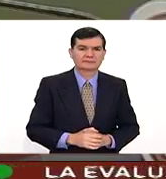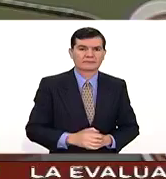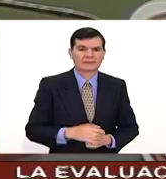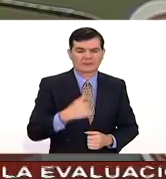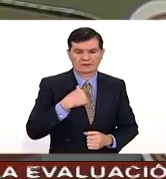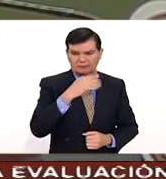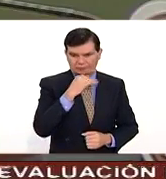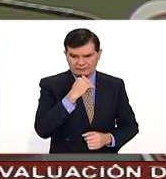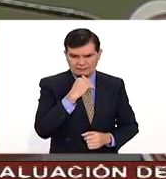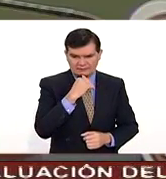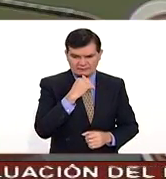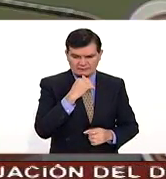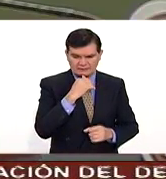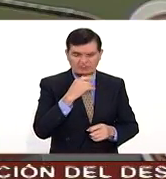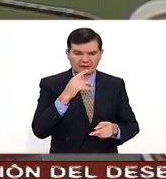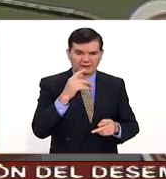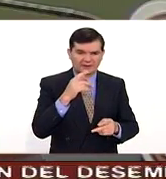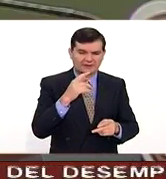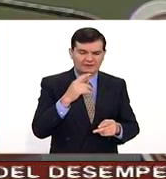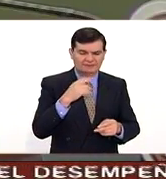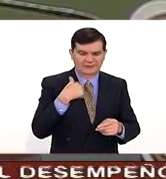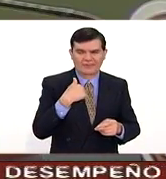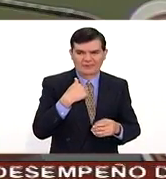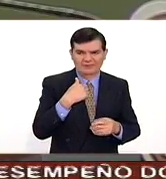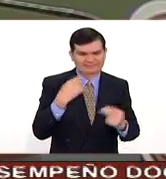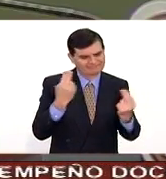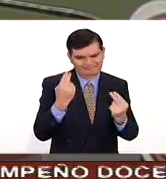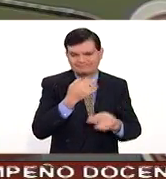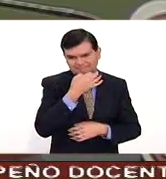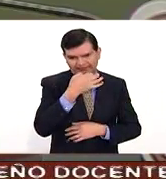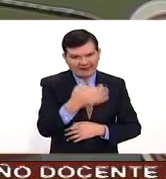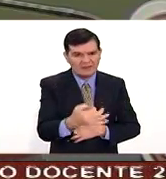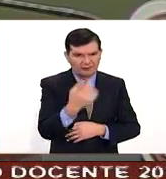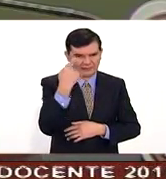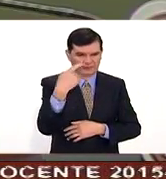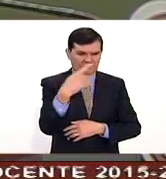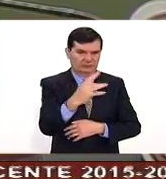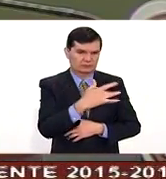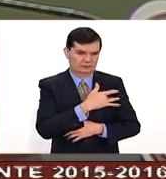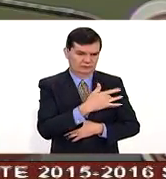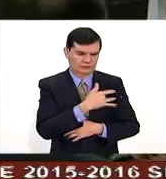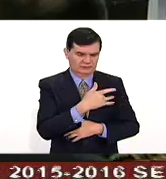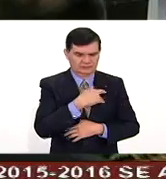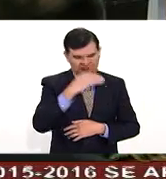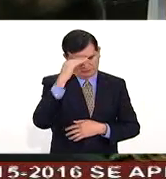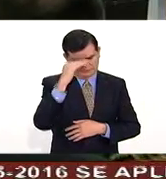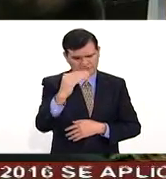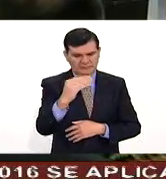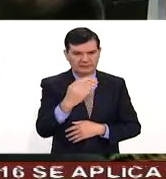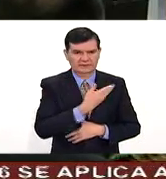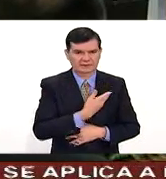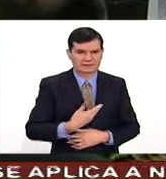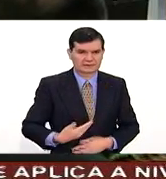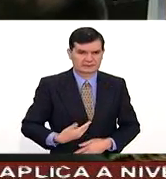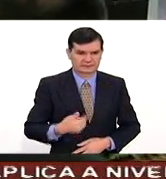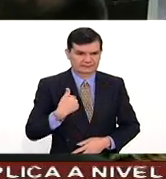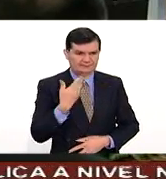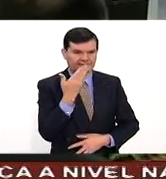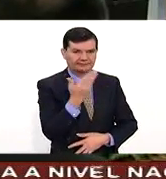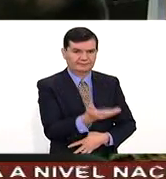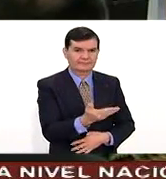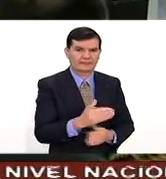No puedo dejar pasar la ocasión para hablarle a su corazón, señor presidente, para